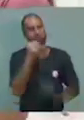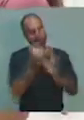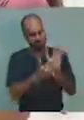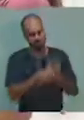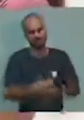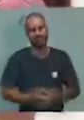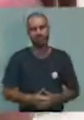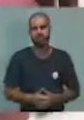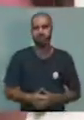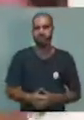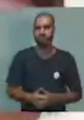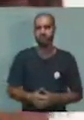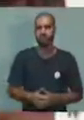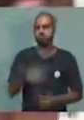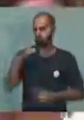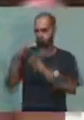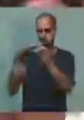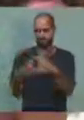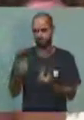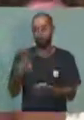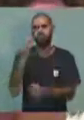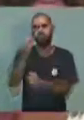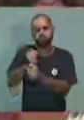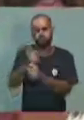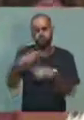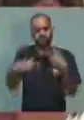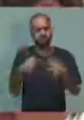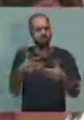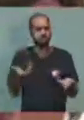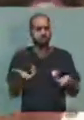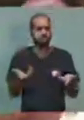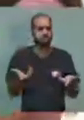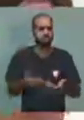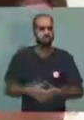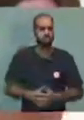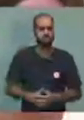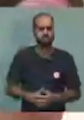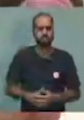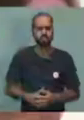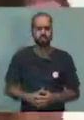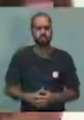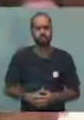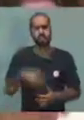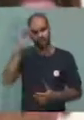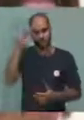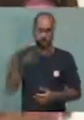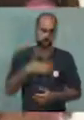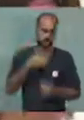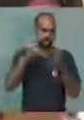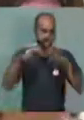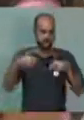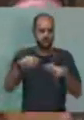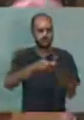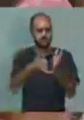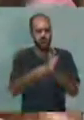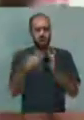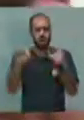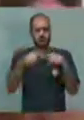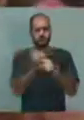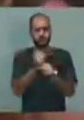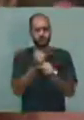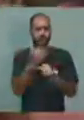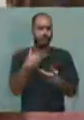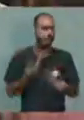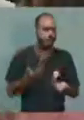conversemos un poco acerca de la función que realizas aquí en el Centro de Inmunología Molecular como investigador. ¿En qué proyectos te encuentras trabajando? Y bueno, ¿qué